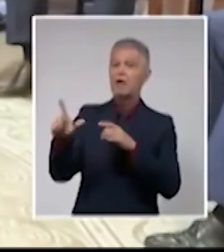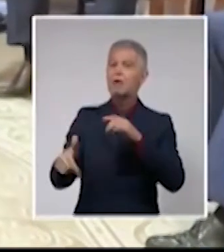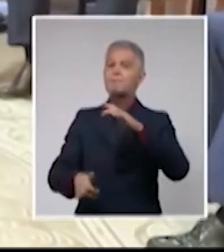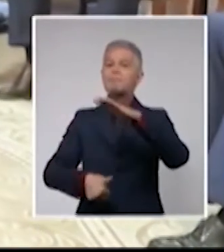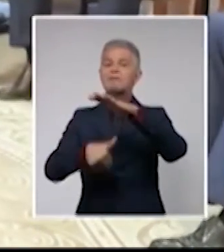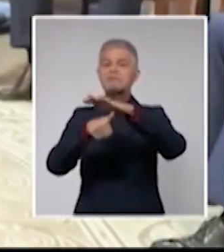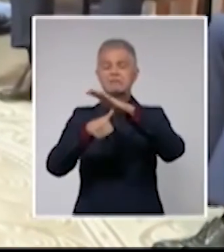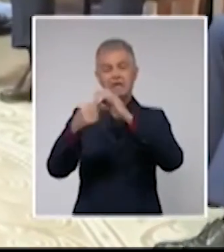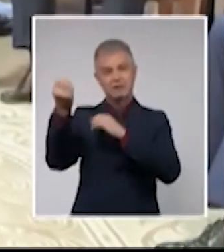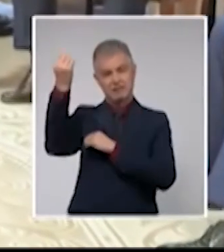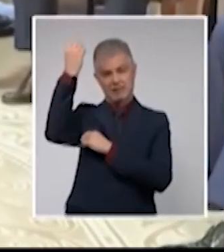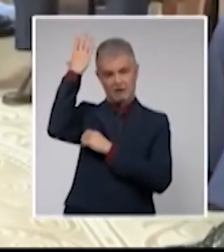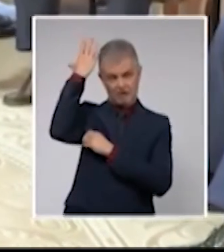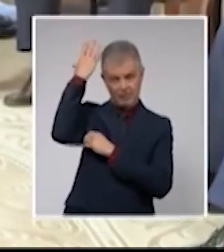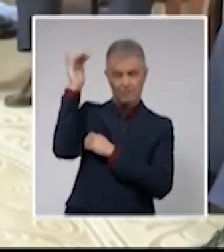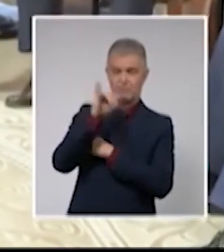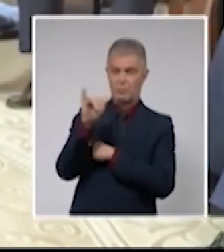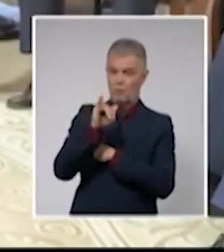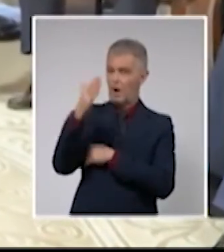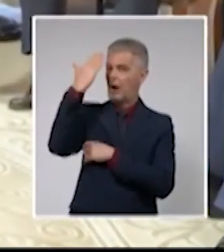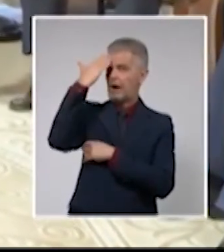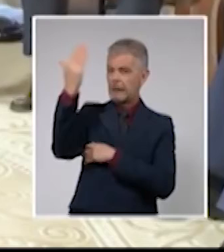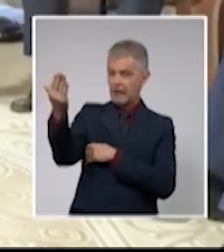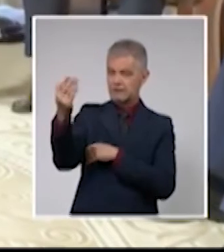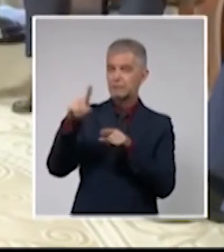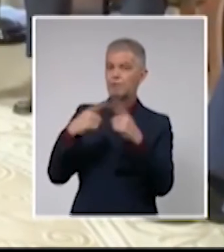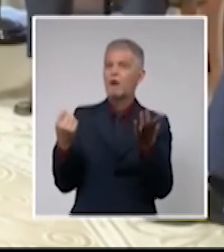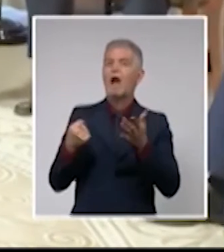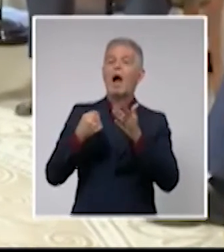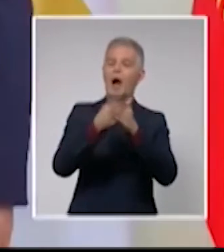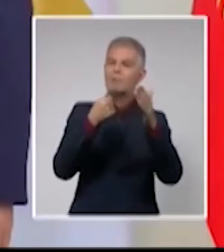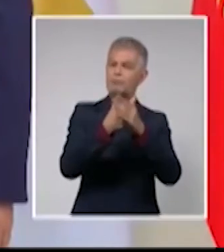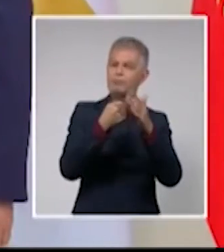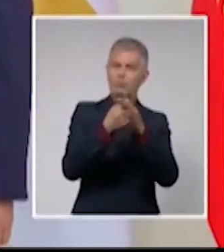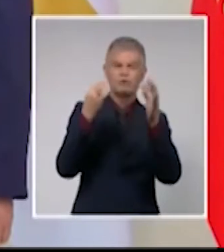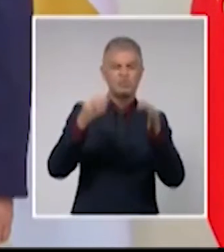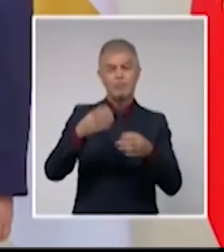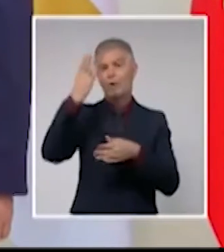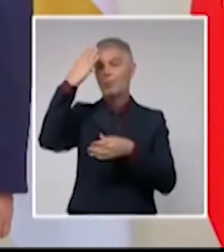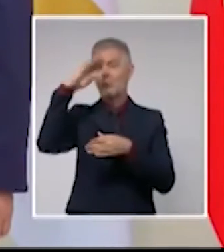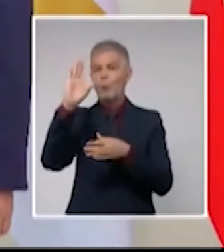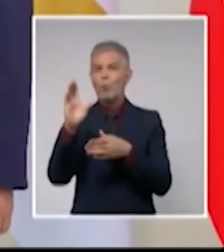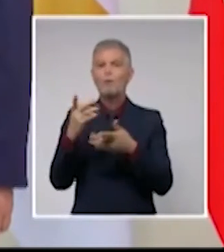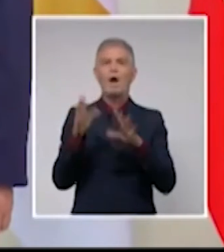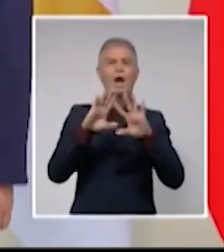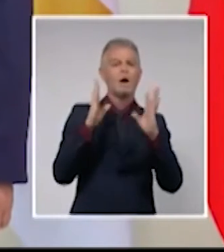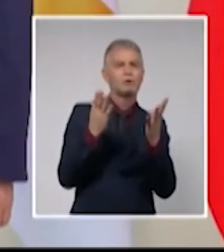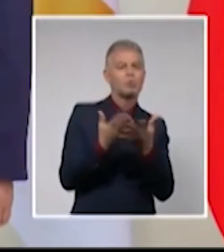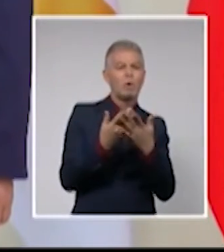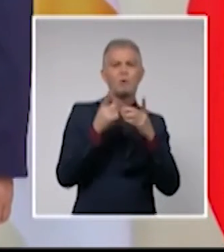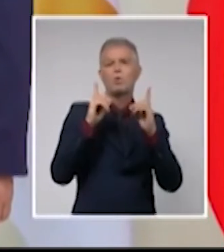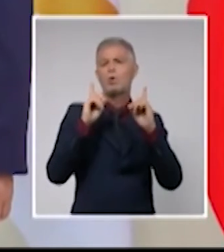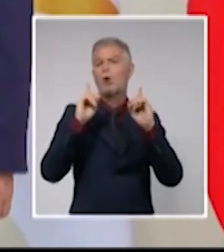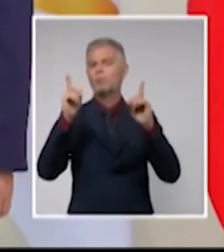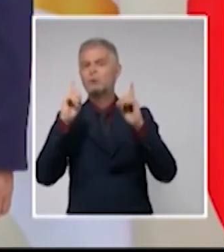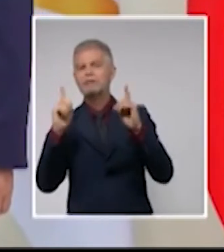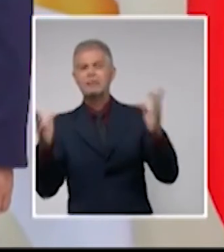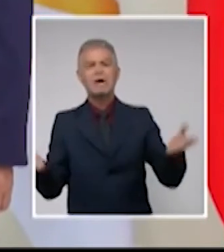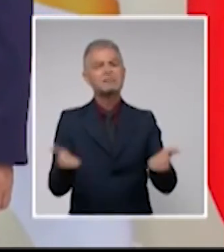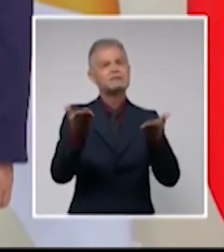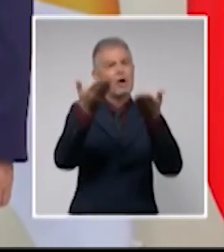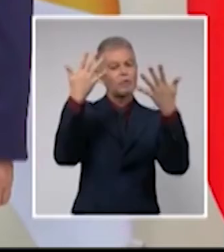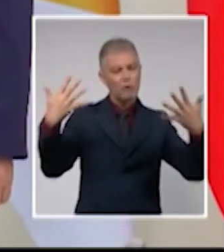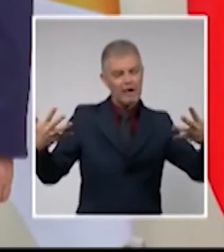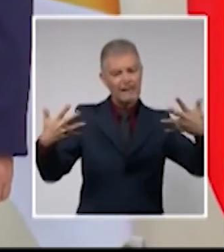una mayor presencia de la exportación de bienes y servicios cubanos en el mercado ruso con vistas a disminuir el desbalance comercial